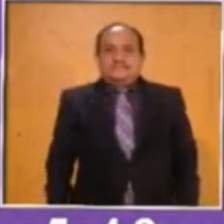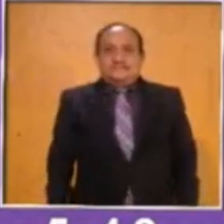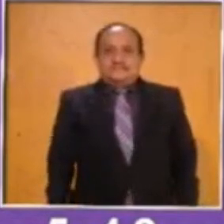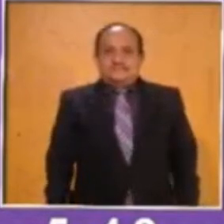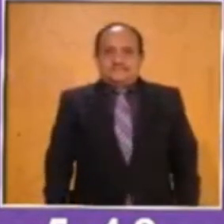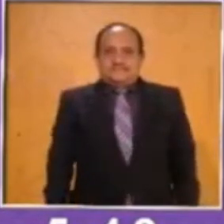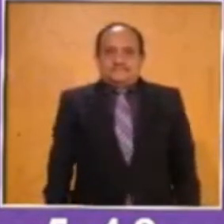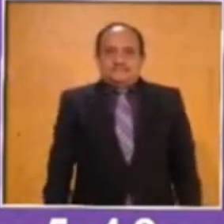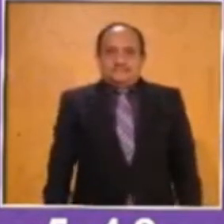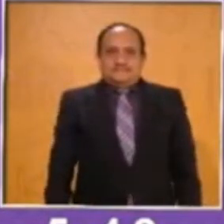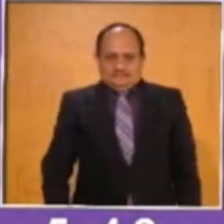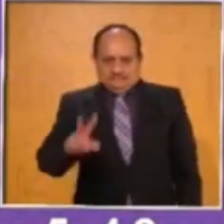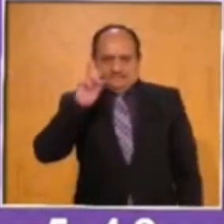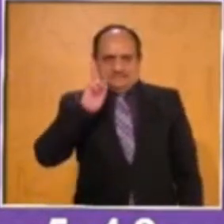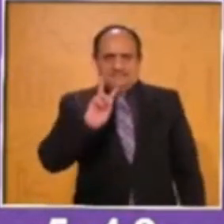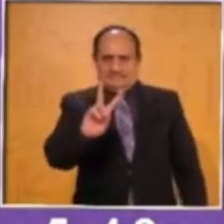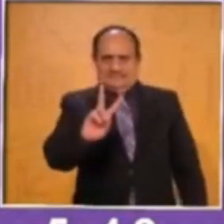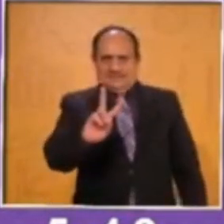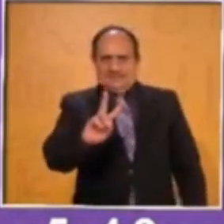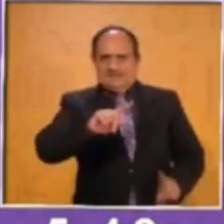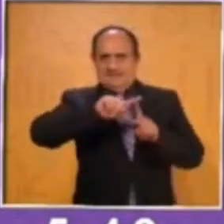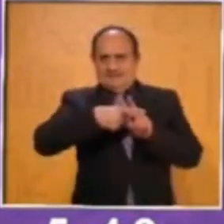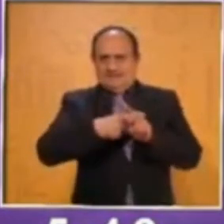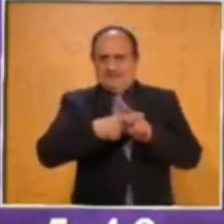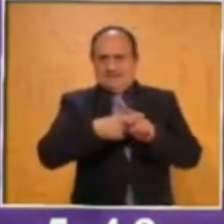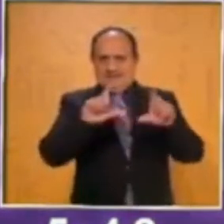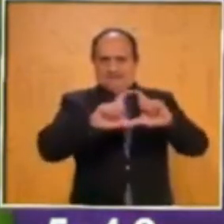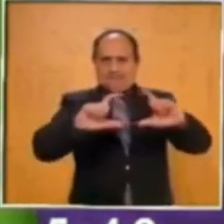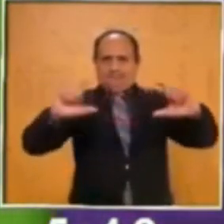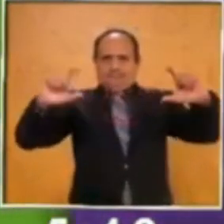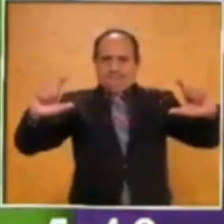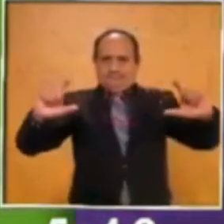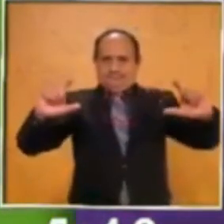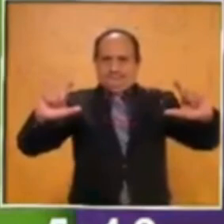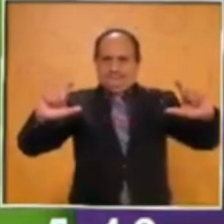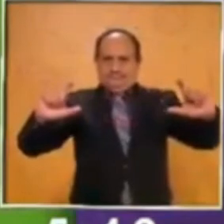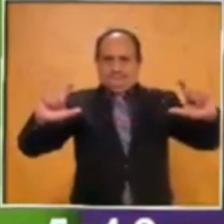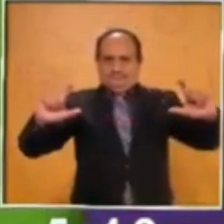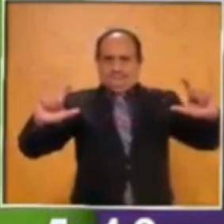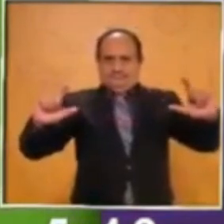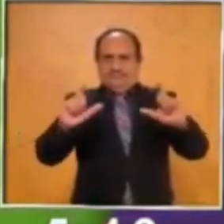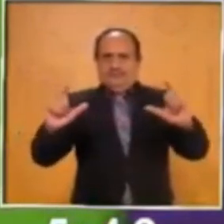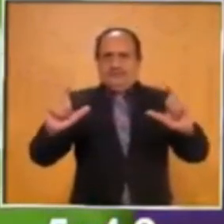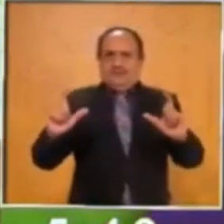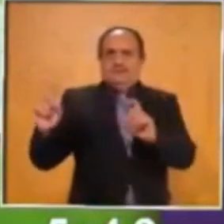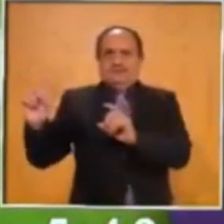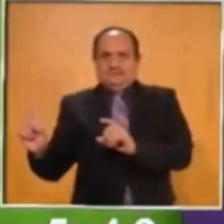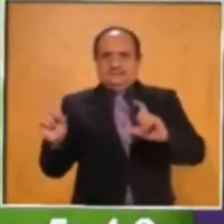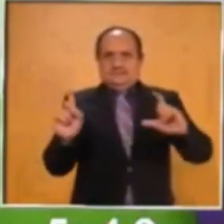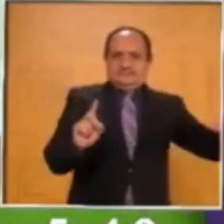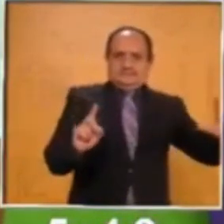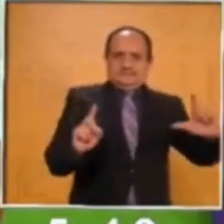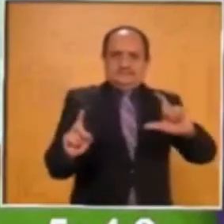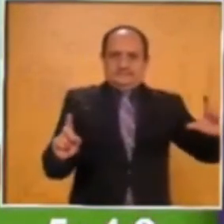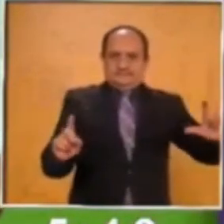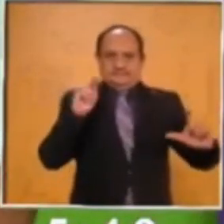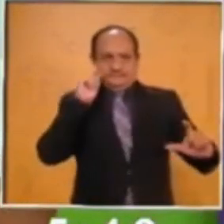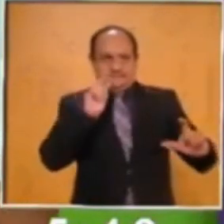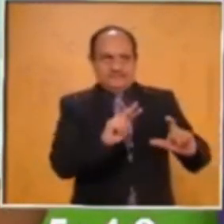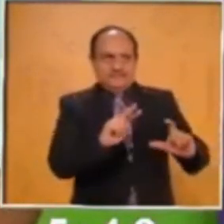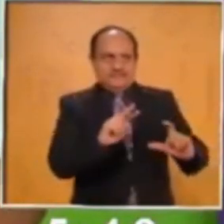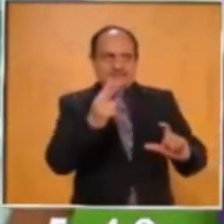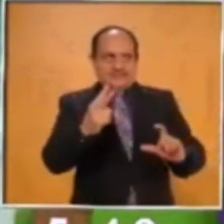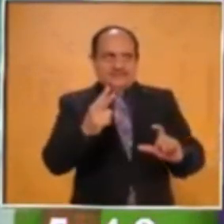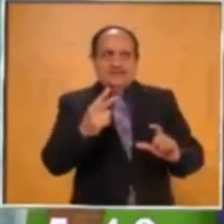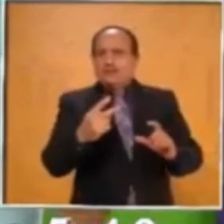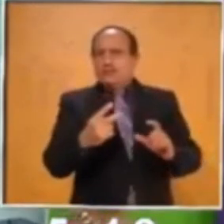¿Sí? Si ven, empezamos a leer la viñeta como dijimos, viéndola de frente, de derecha a izquierda. Vemos ahí a Simon y a su